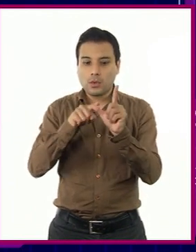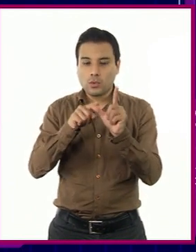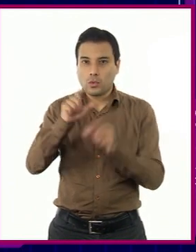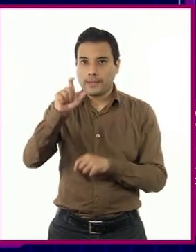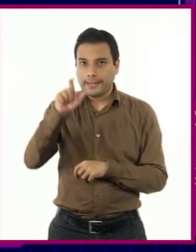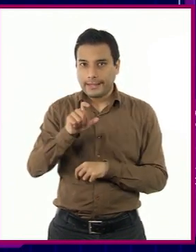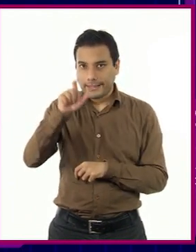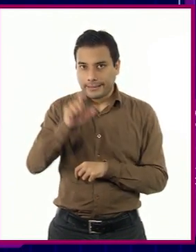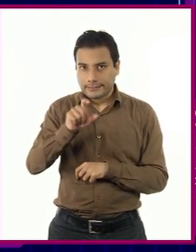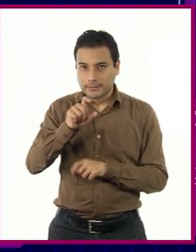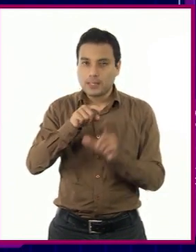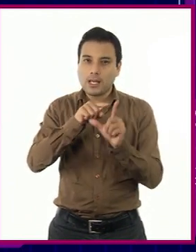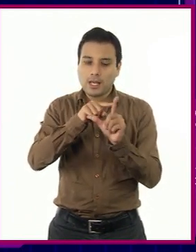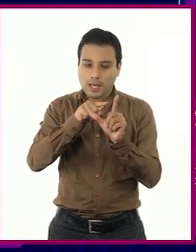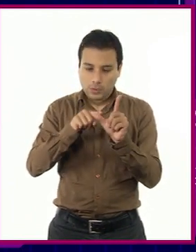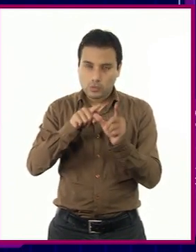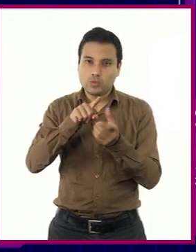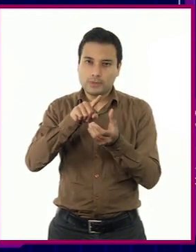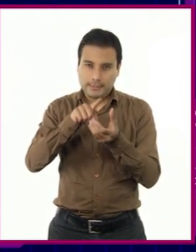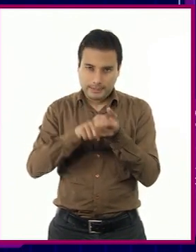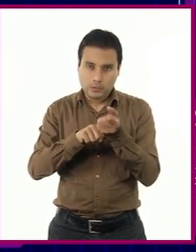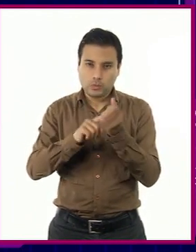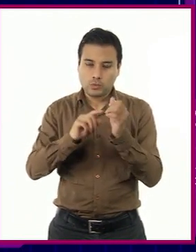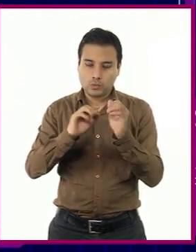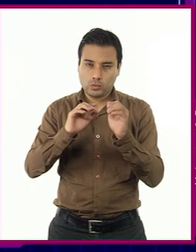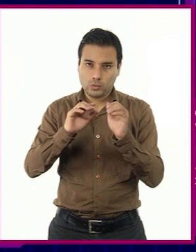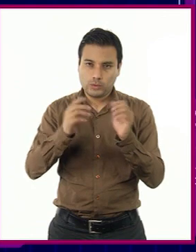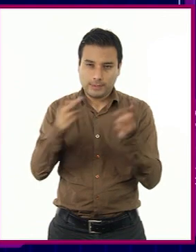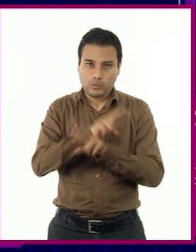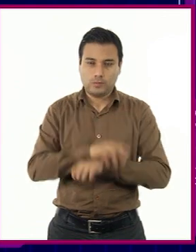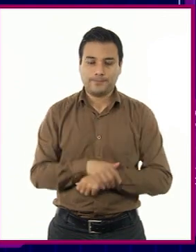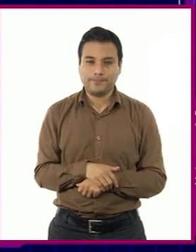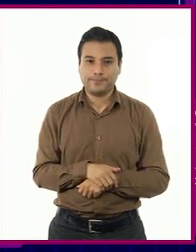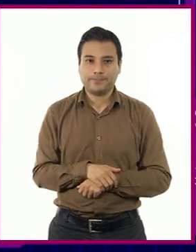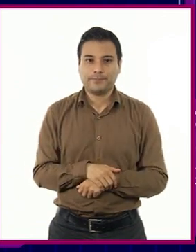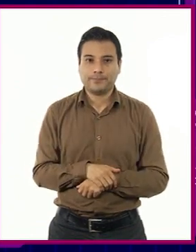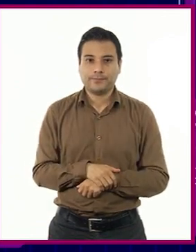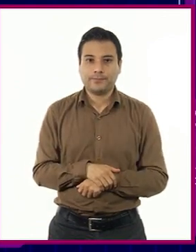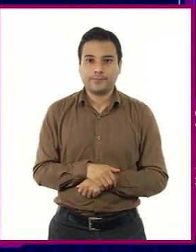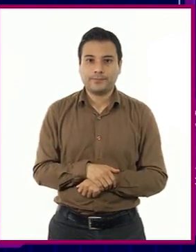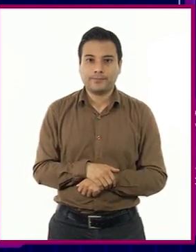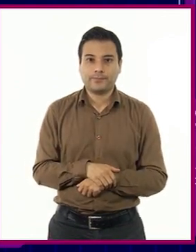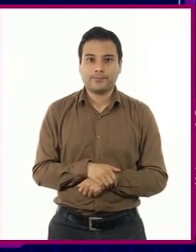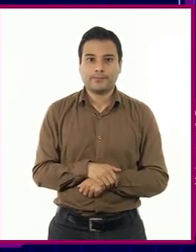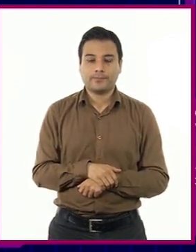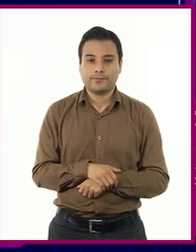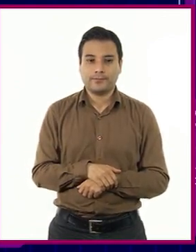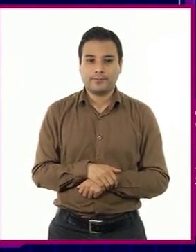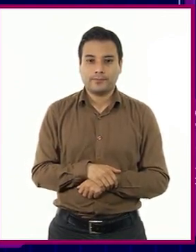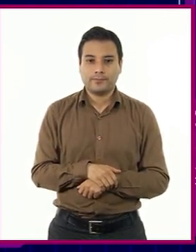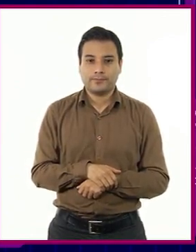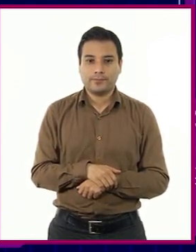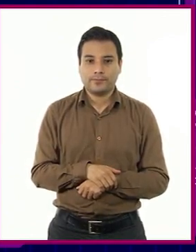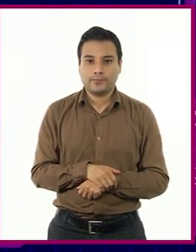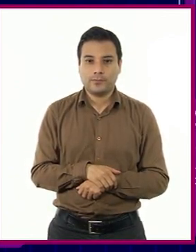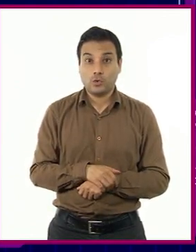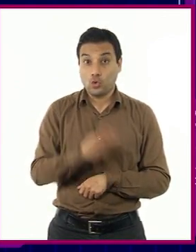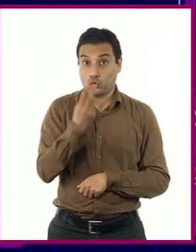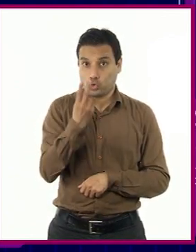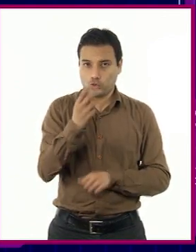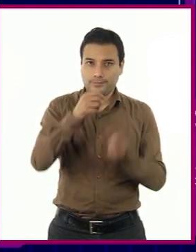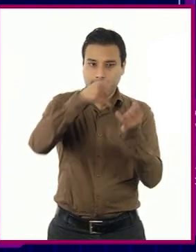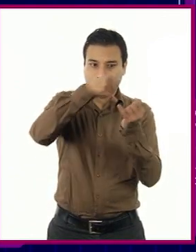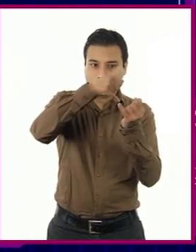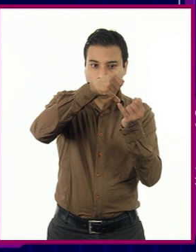ángulos alternos internos. Al prolongar dos lados opuestos del paralelogramo, en